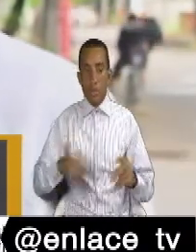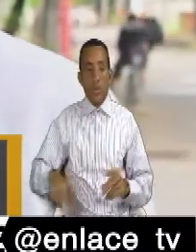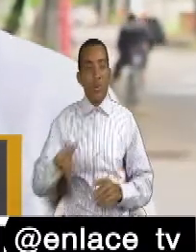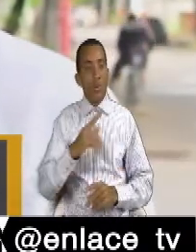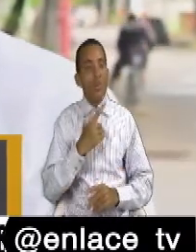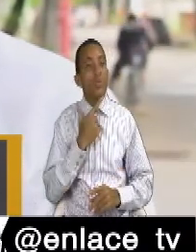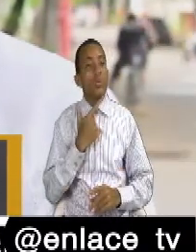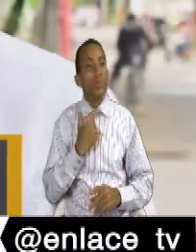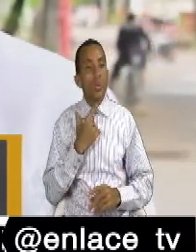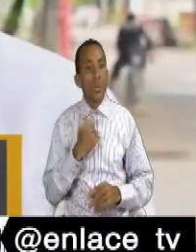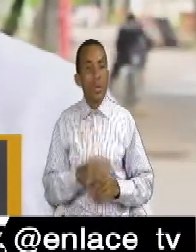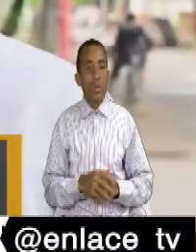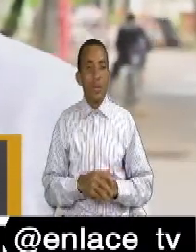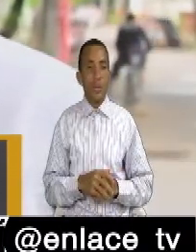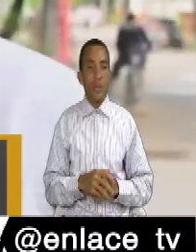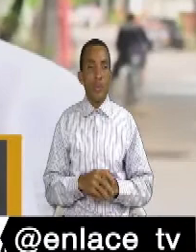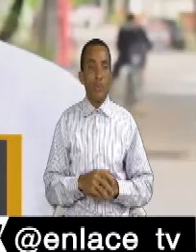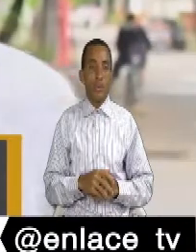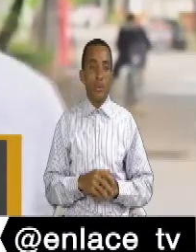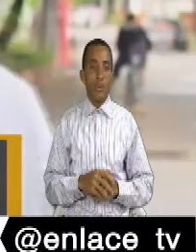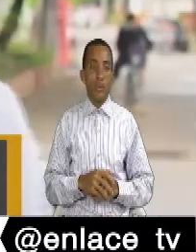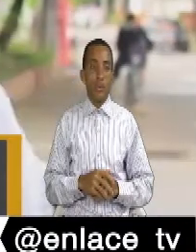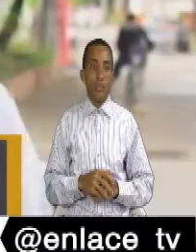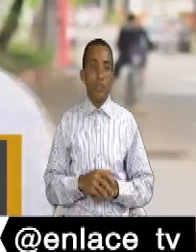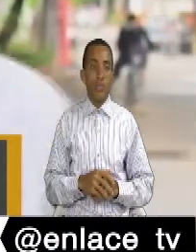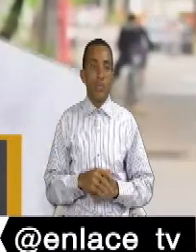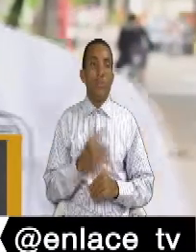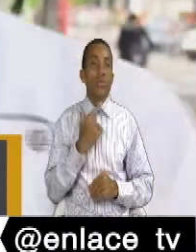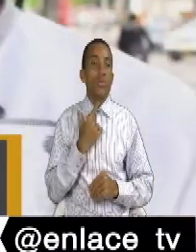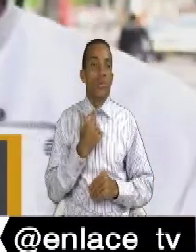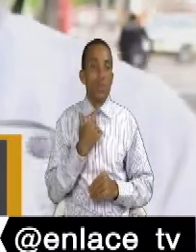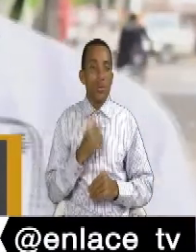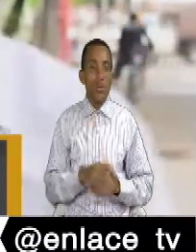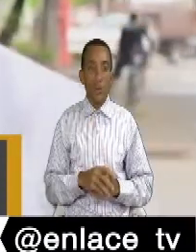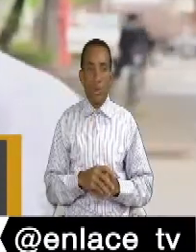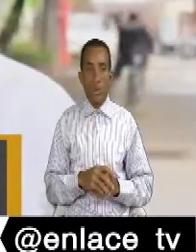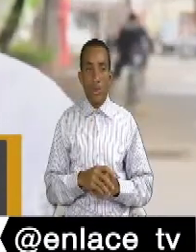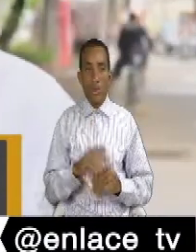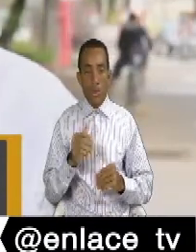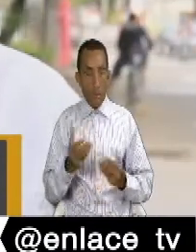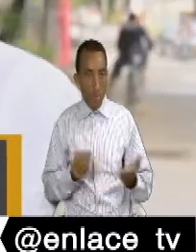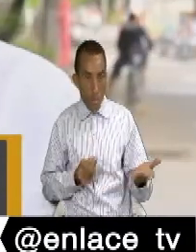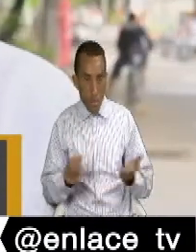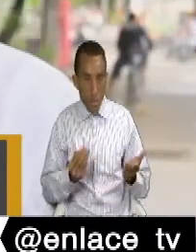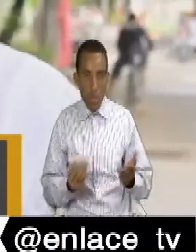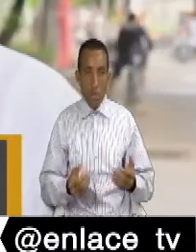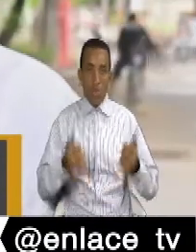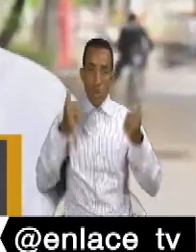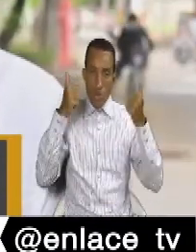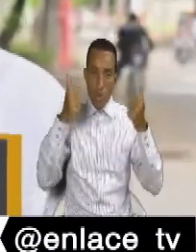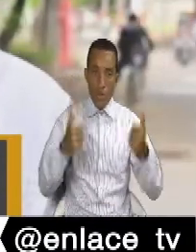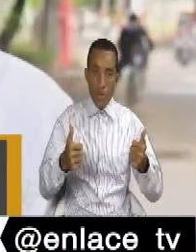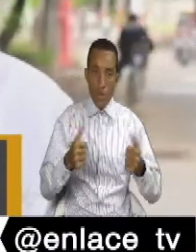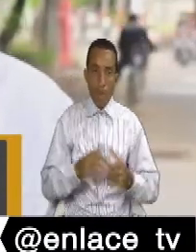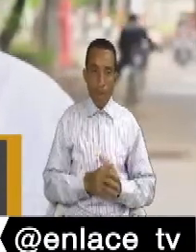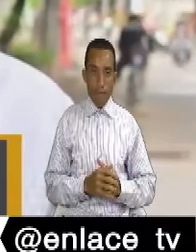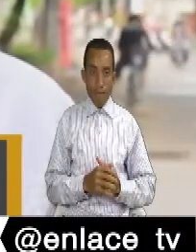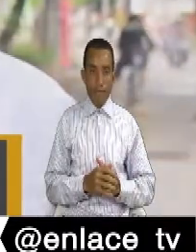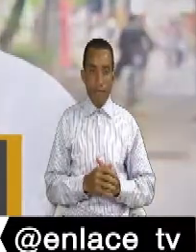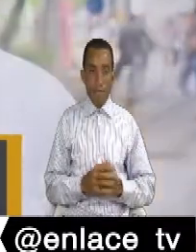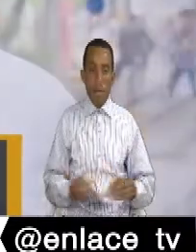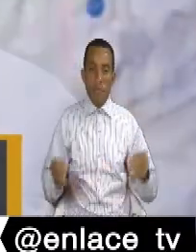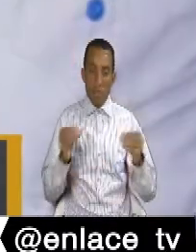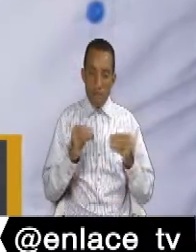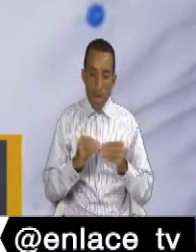el, o sea, el, le gustaba como yo los trataba, el buen servicio y más que todo la calidad